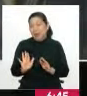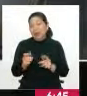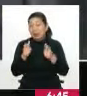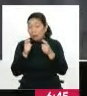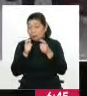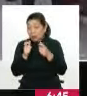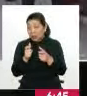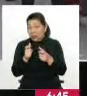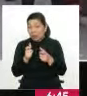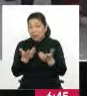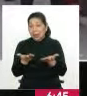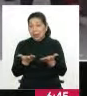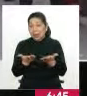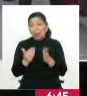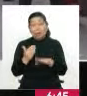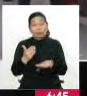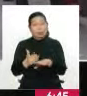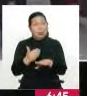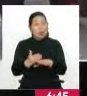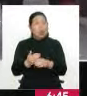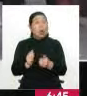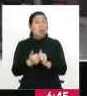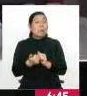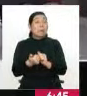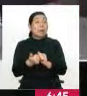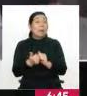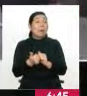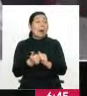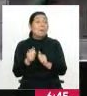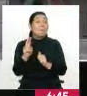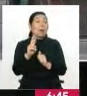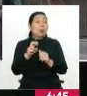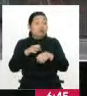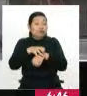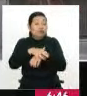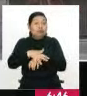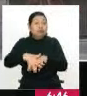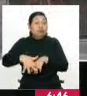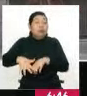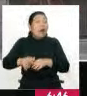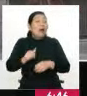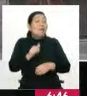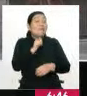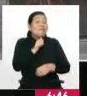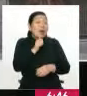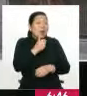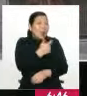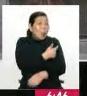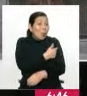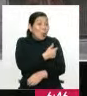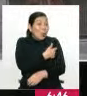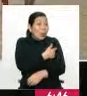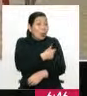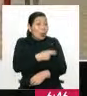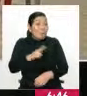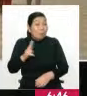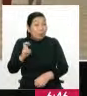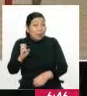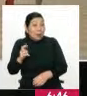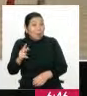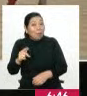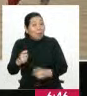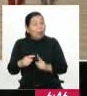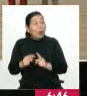vigilar exactamente el desarrollo de nuevas variantes también Claro. en Perú. Hay que destacar que Perú todavía no tiene la vacuna bivalente y yo creo que sería